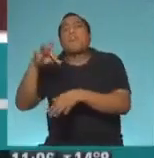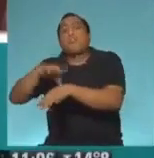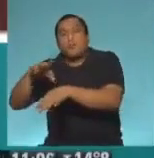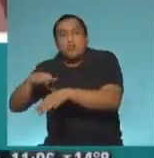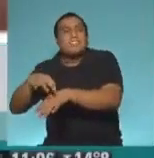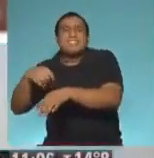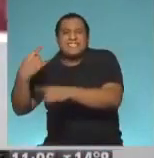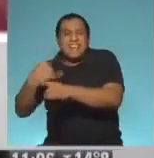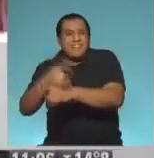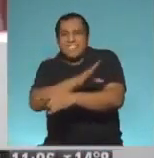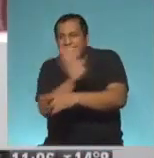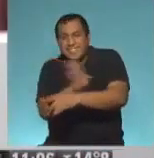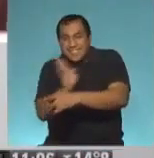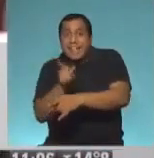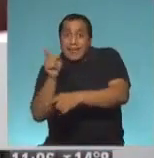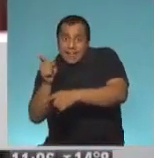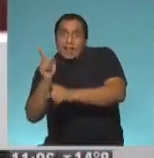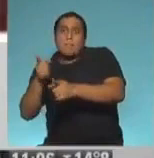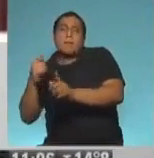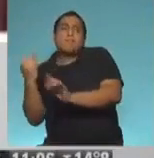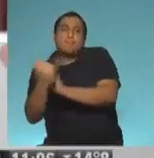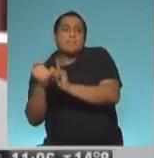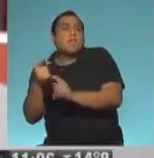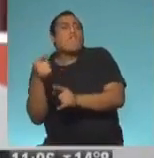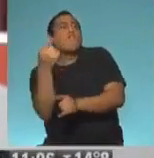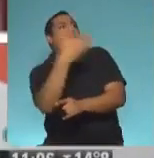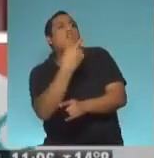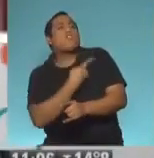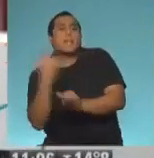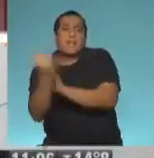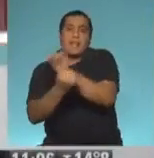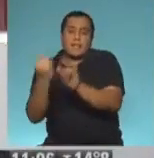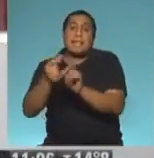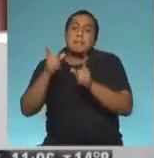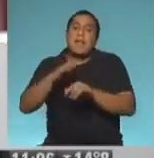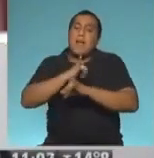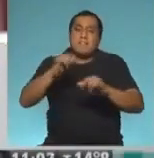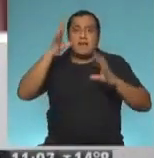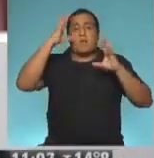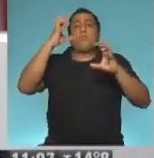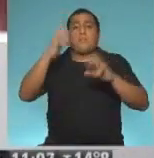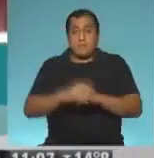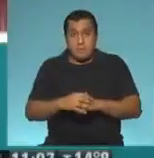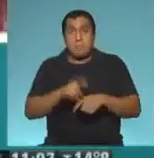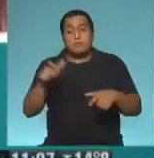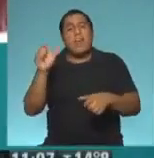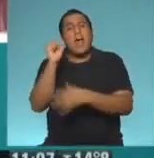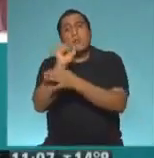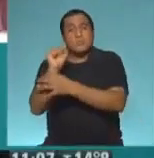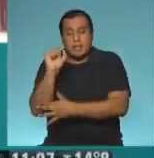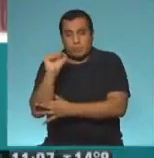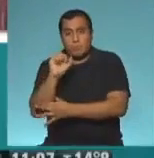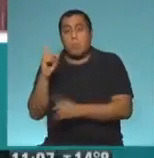de cabecera y que él les dé las instrucciones dónde acudir, cómo acudir, pero sí es súper importante recordar. Y además las personas con autismo pueden